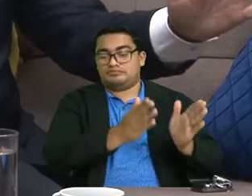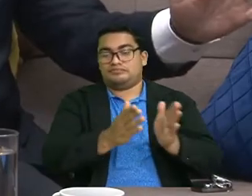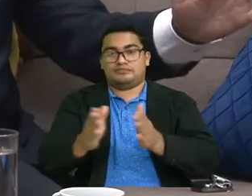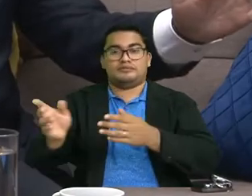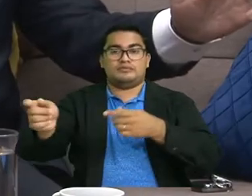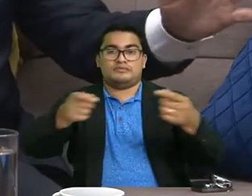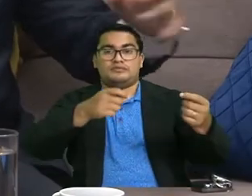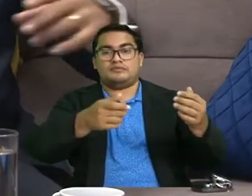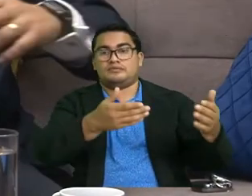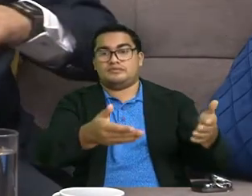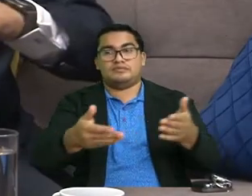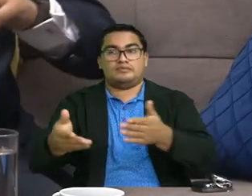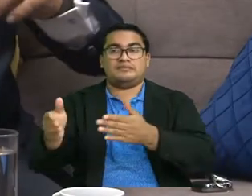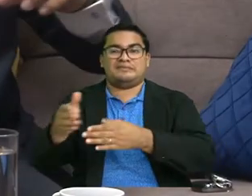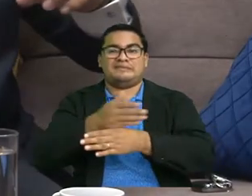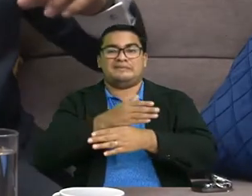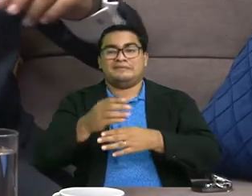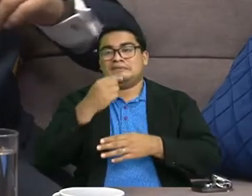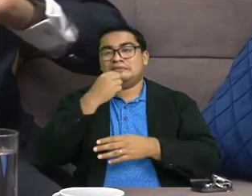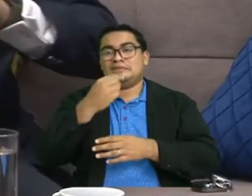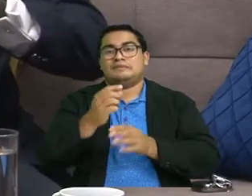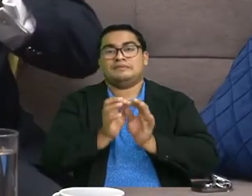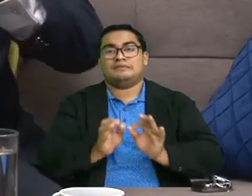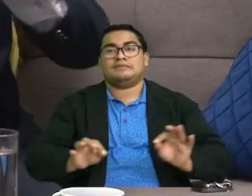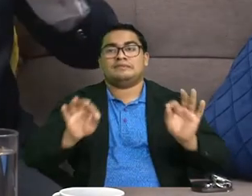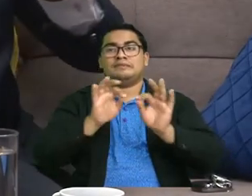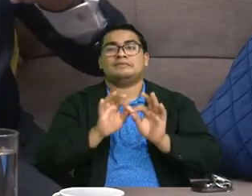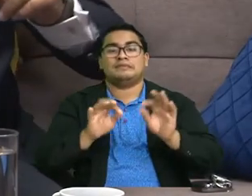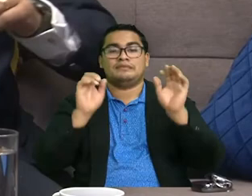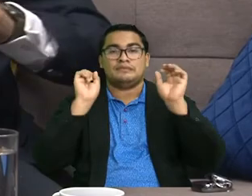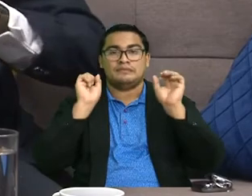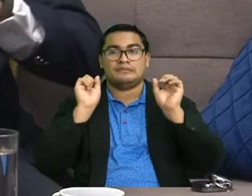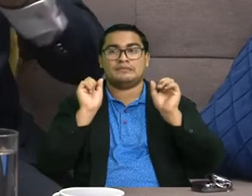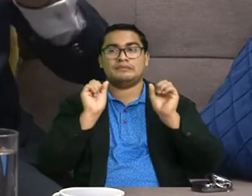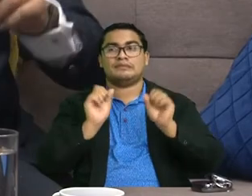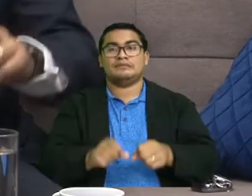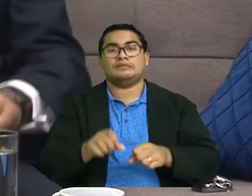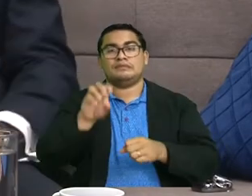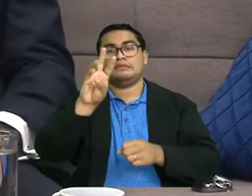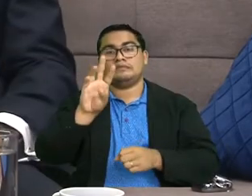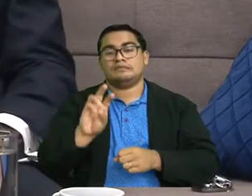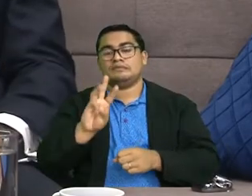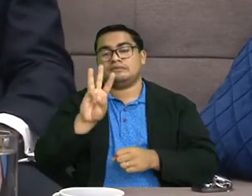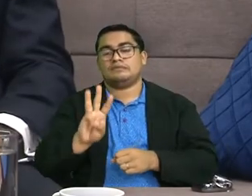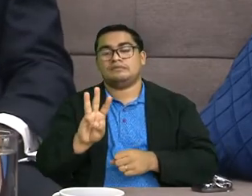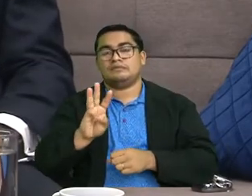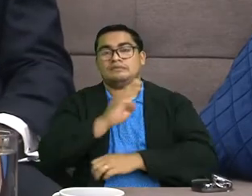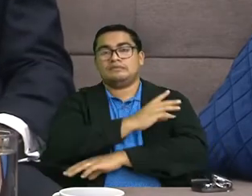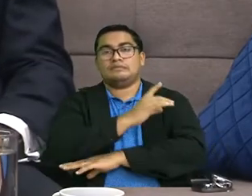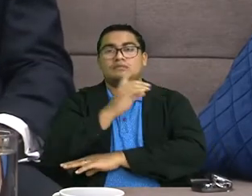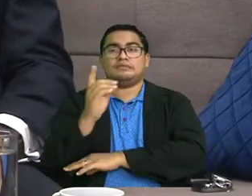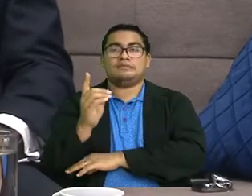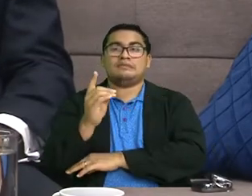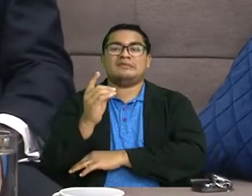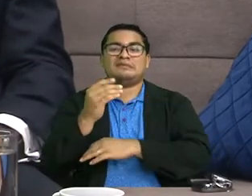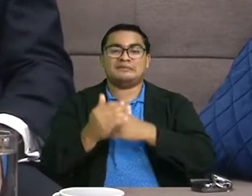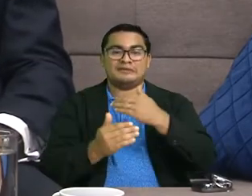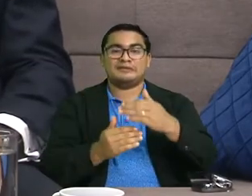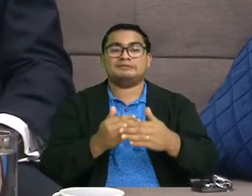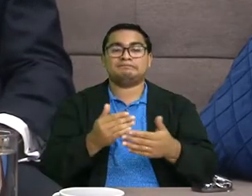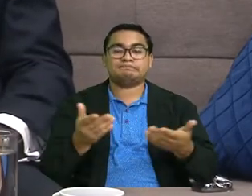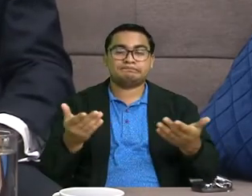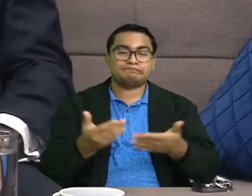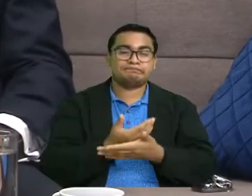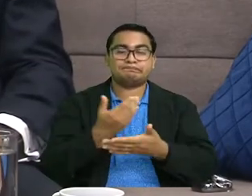su producto. Van a tener la oportunidad de poder, durante 3 días, ir explorando